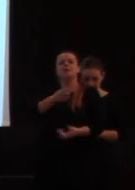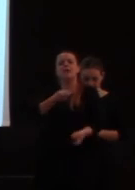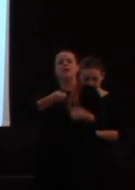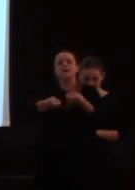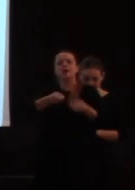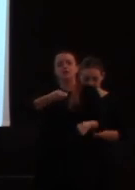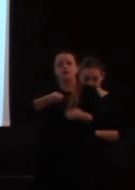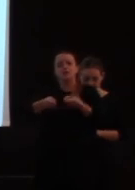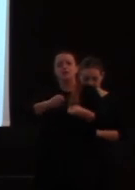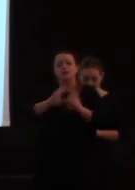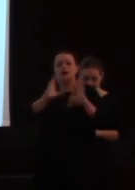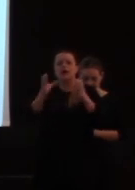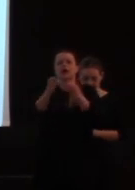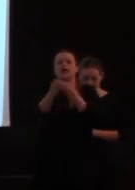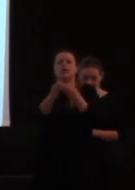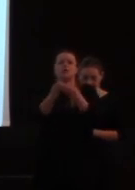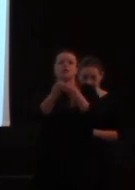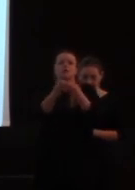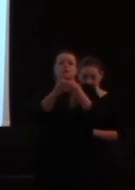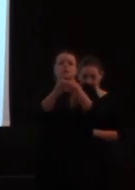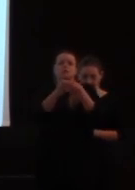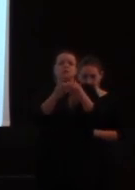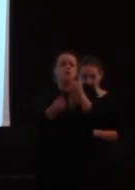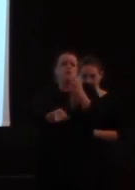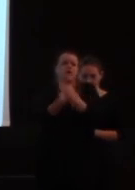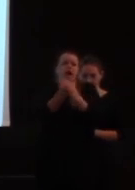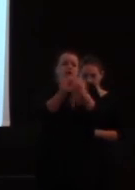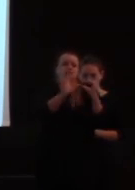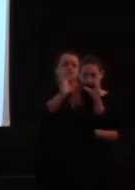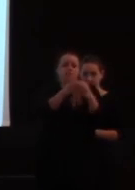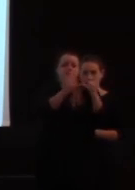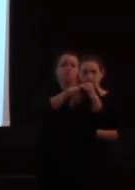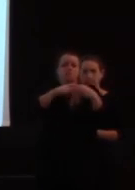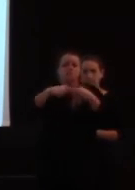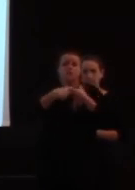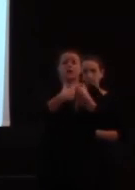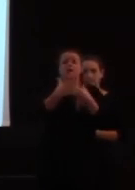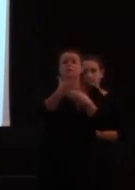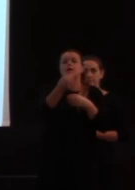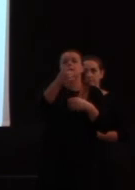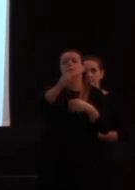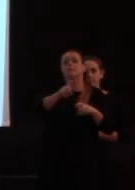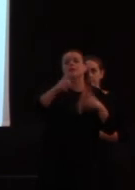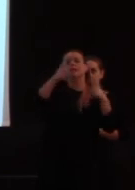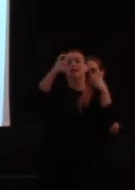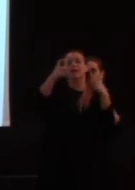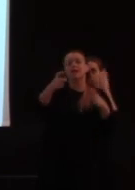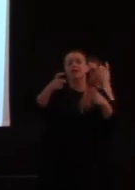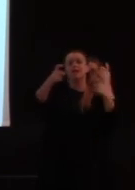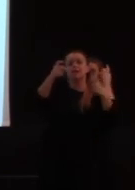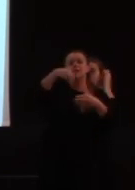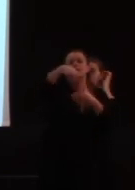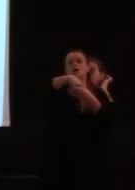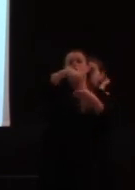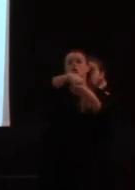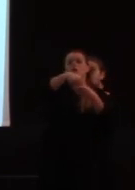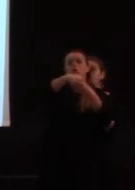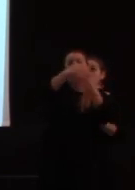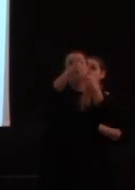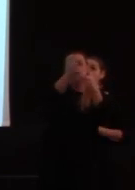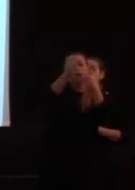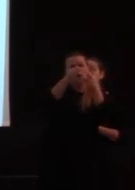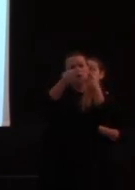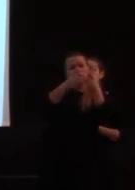negociadora, crear equipos de trabajo. Además, intentan seleccionar aquellos contenidos que son